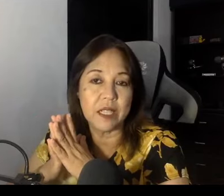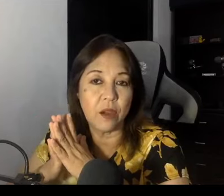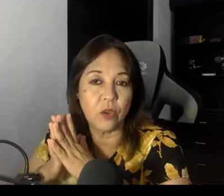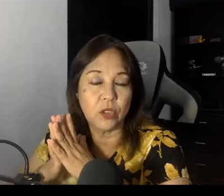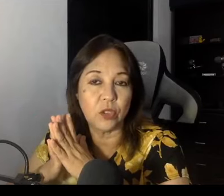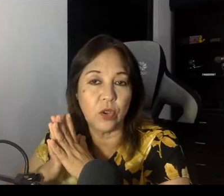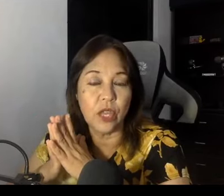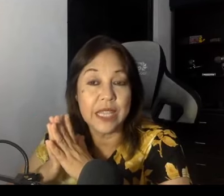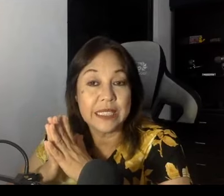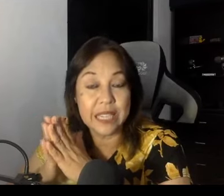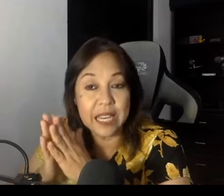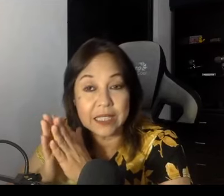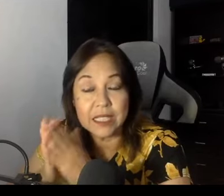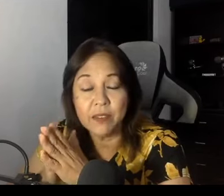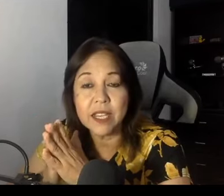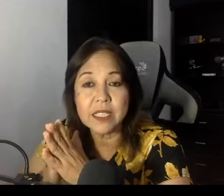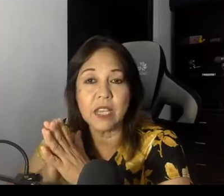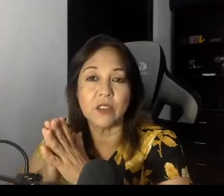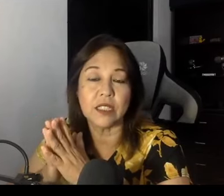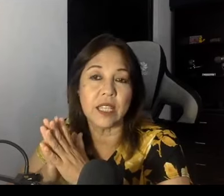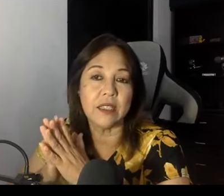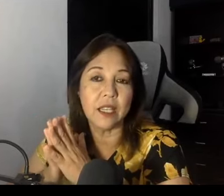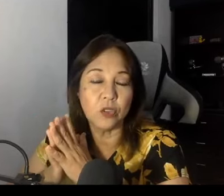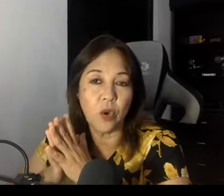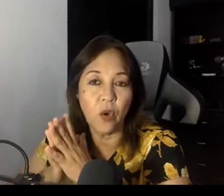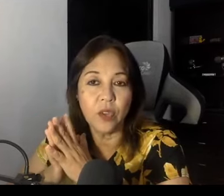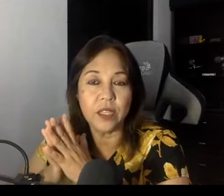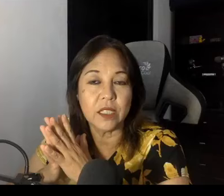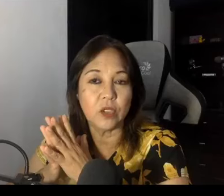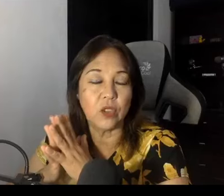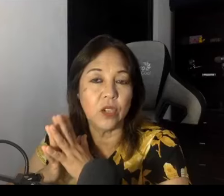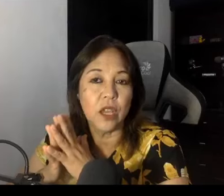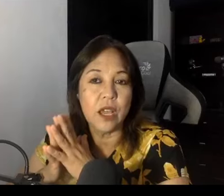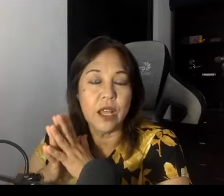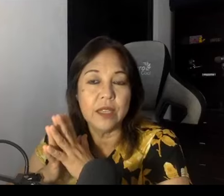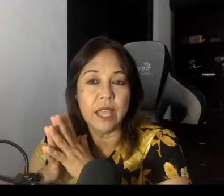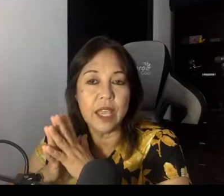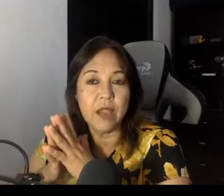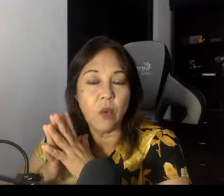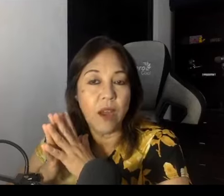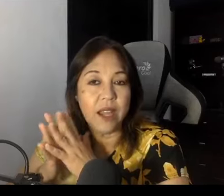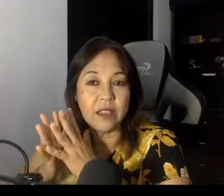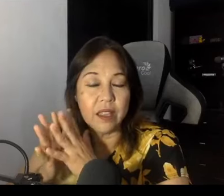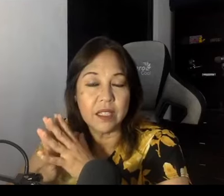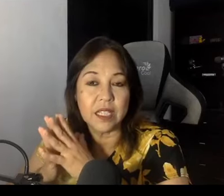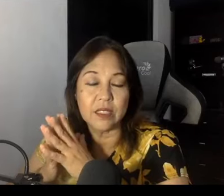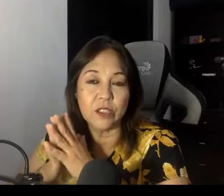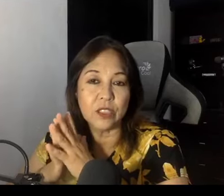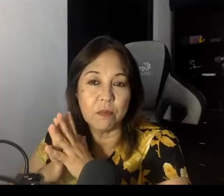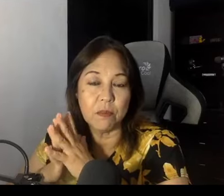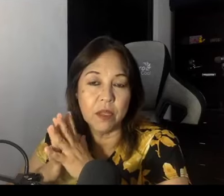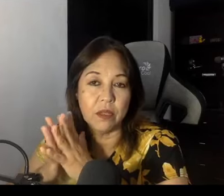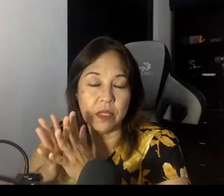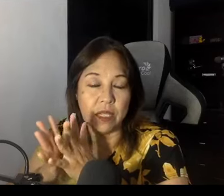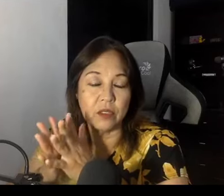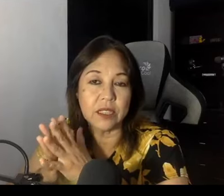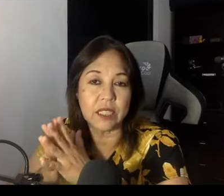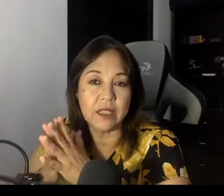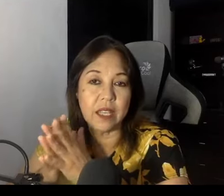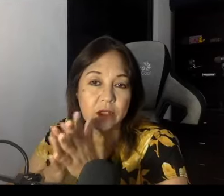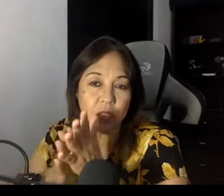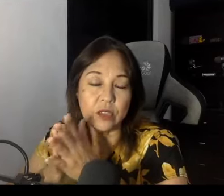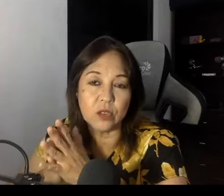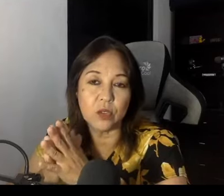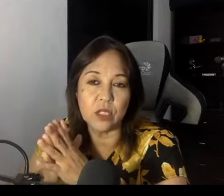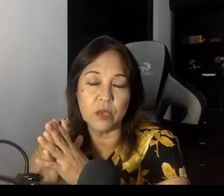del mes de agosto. Si las cifras que nos están dando hoy, que son de 40 decesos que nos